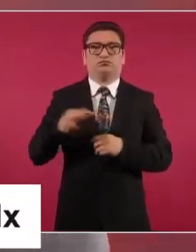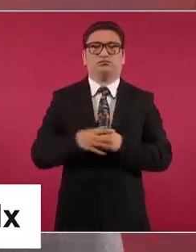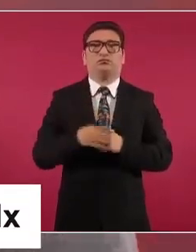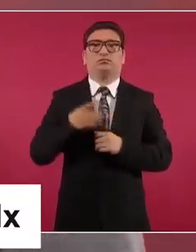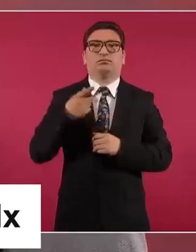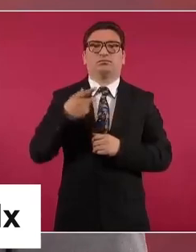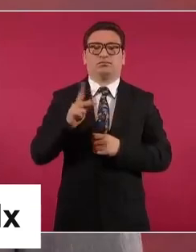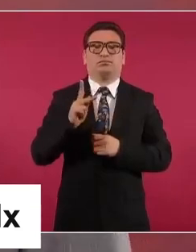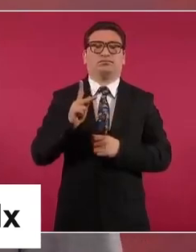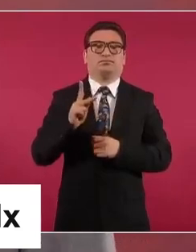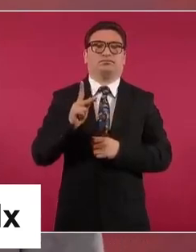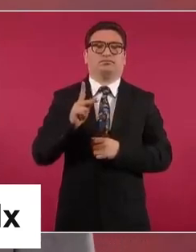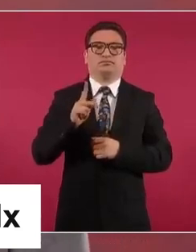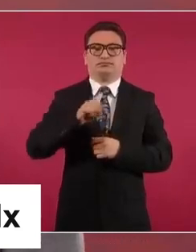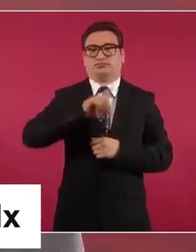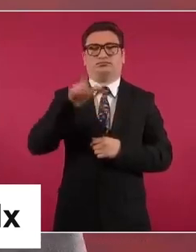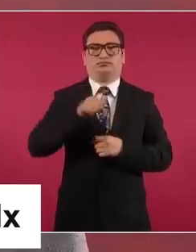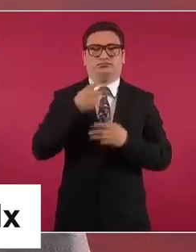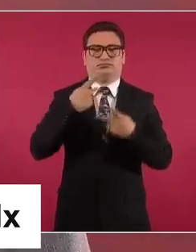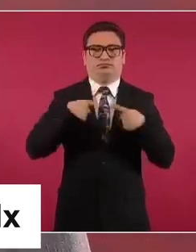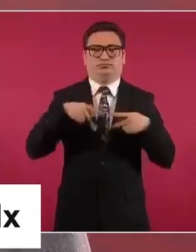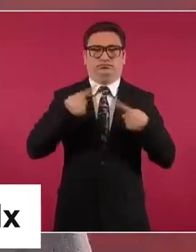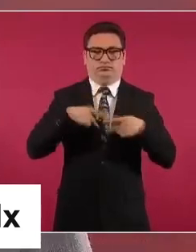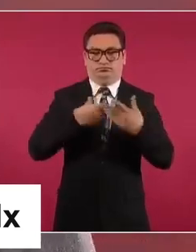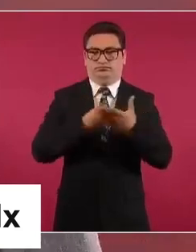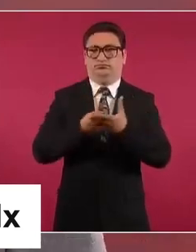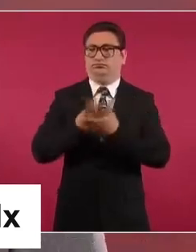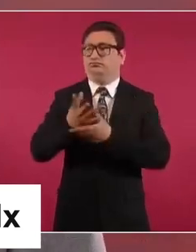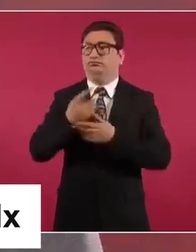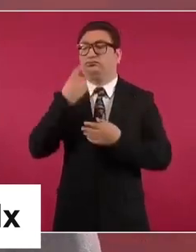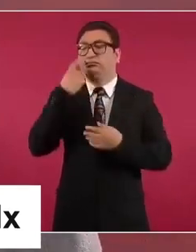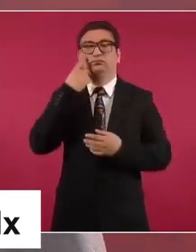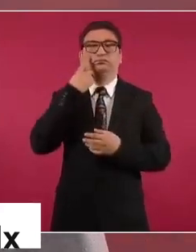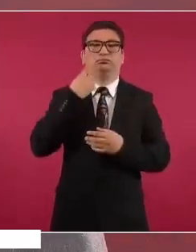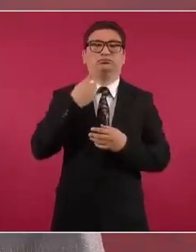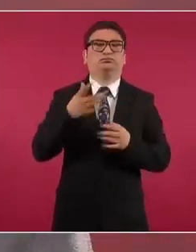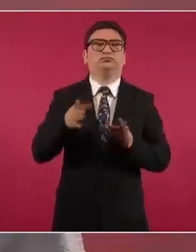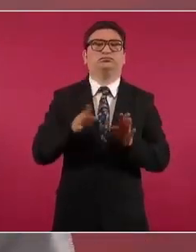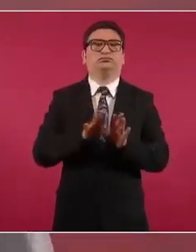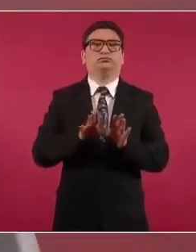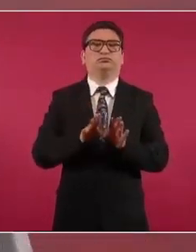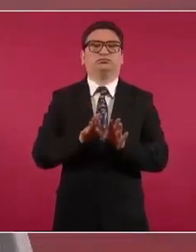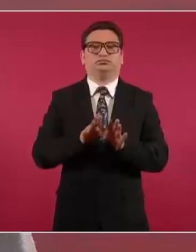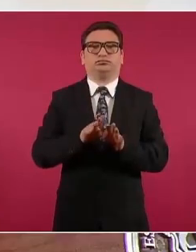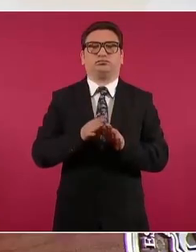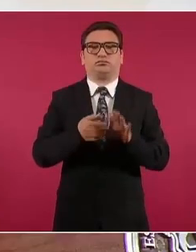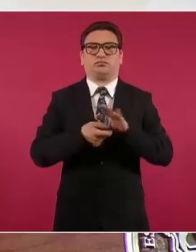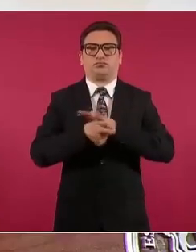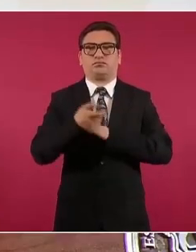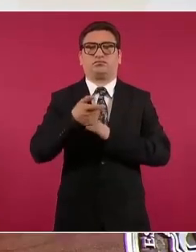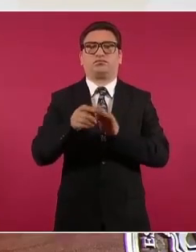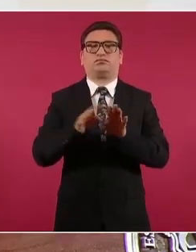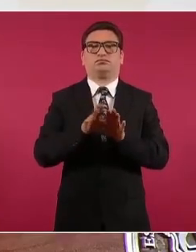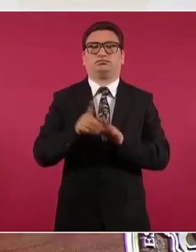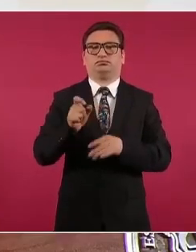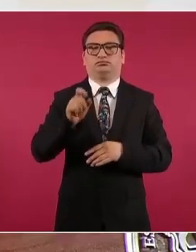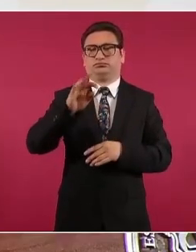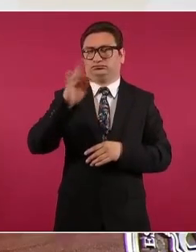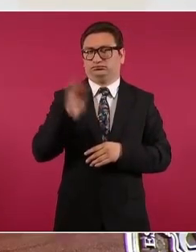Cuando la gente sale, porque ¿cuánto pueden comprar? El 20%